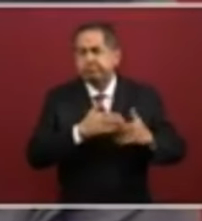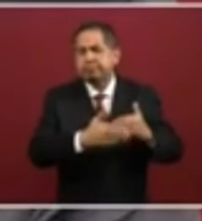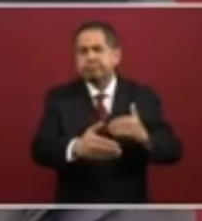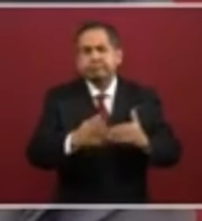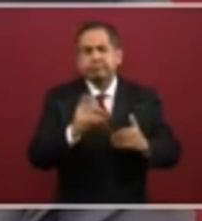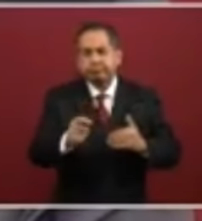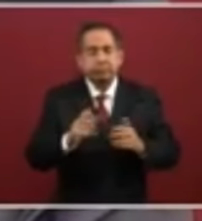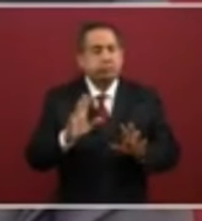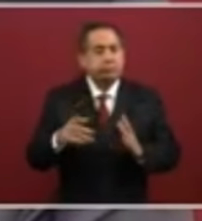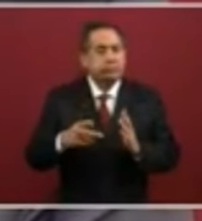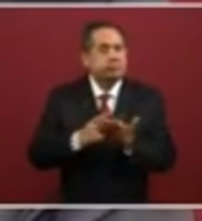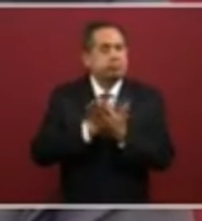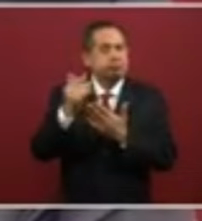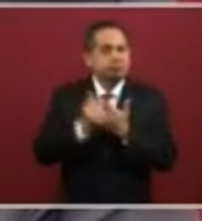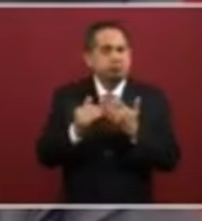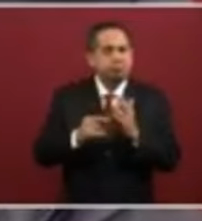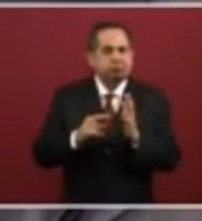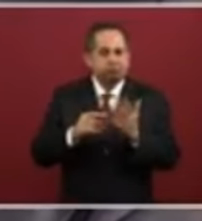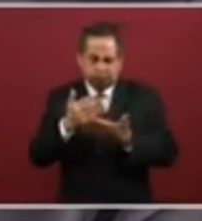ejecutivo,